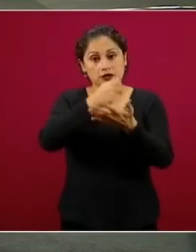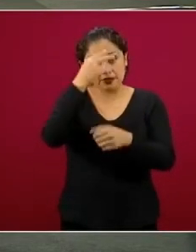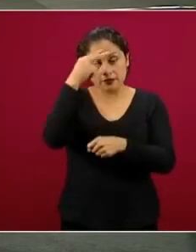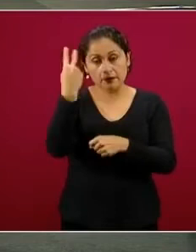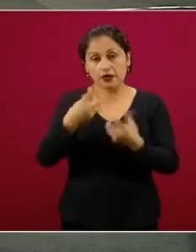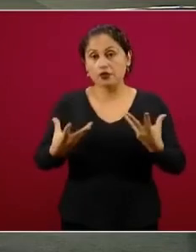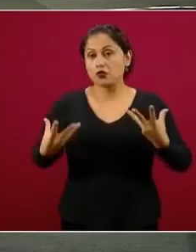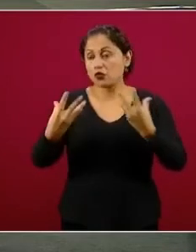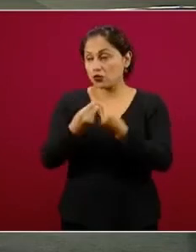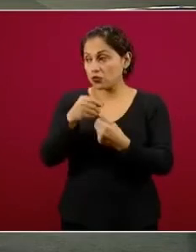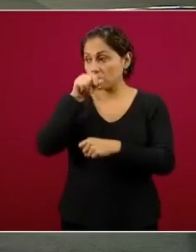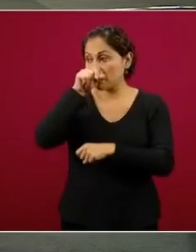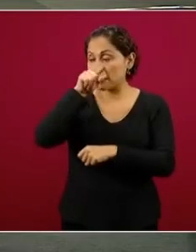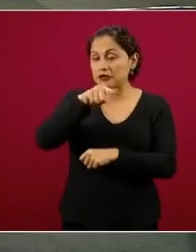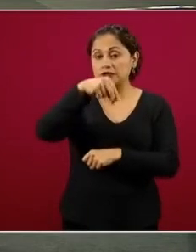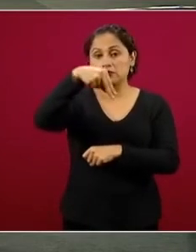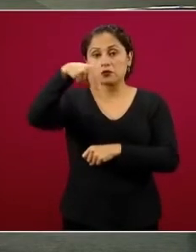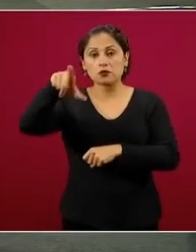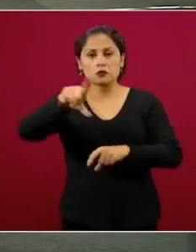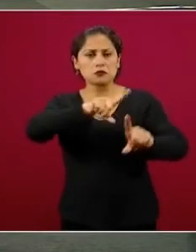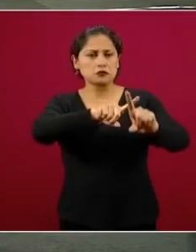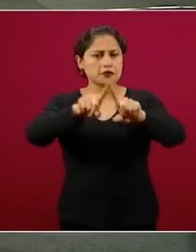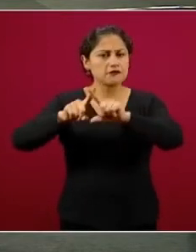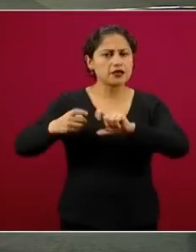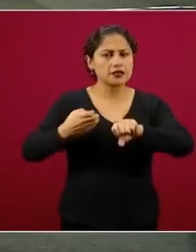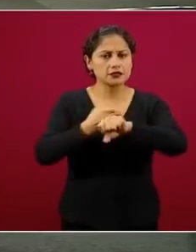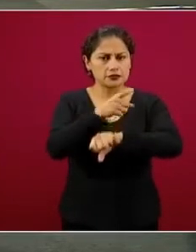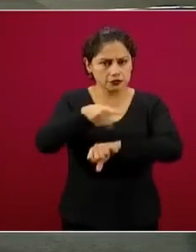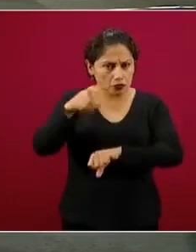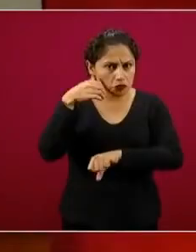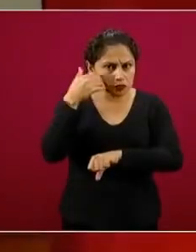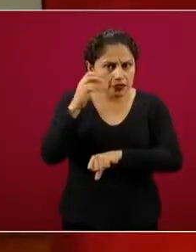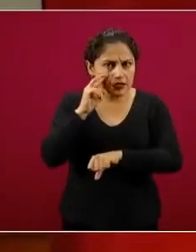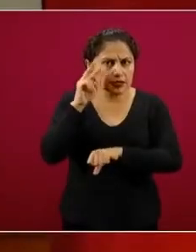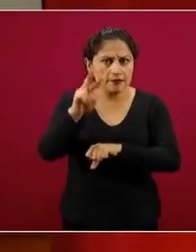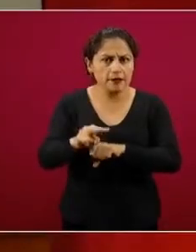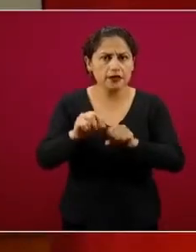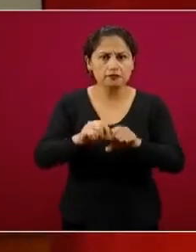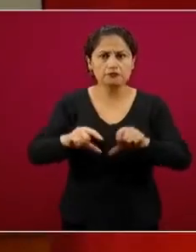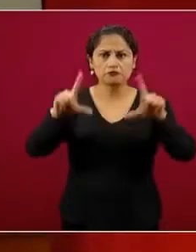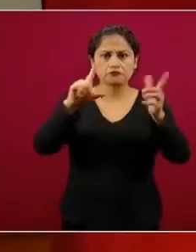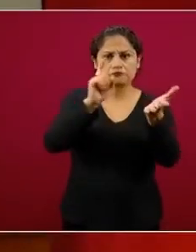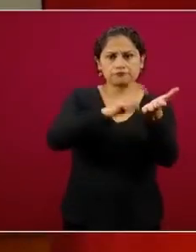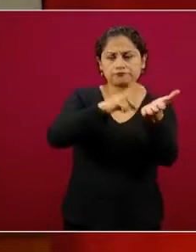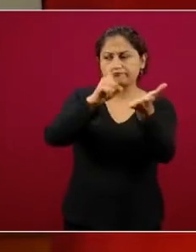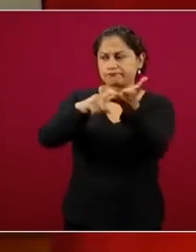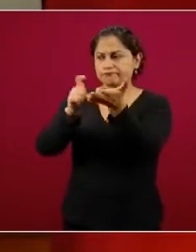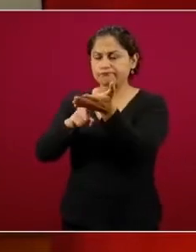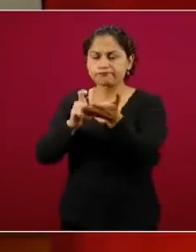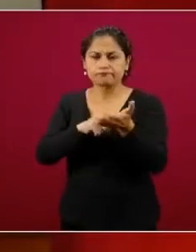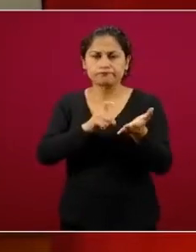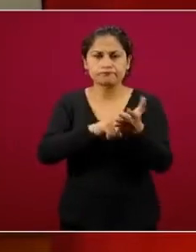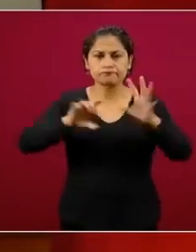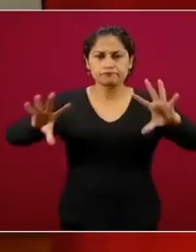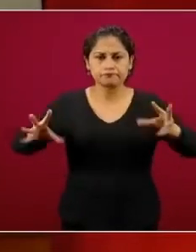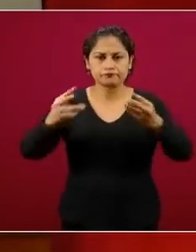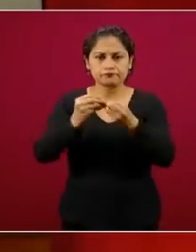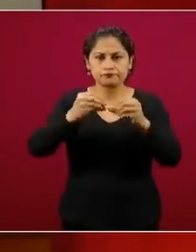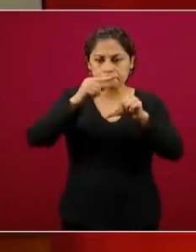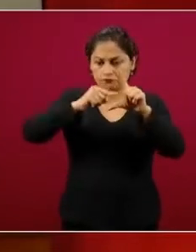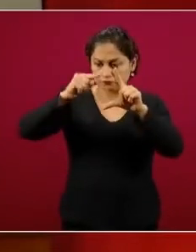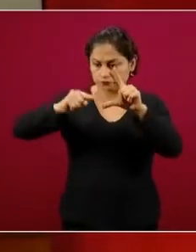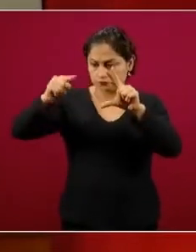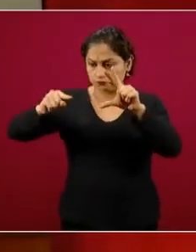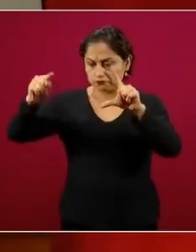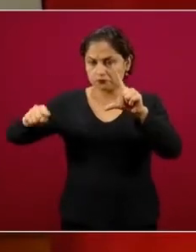Nuevo León o los estados que ustedes así lo requieran, se va graficando por encima uno de los datos,